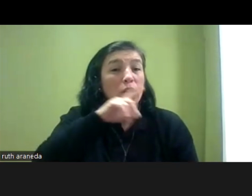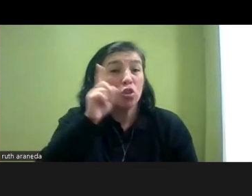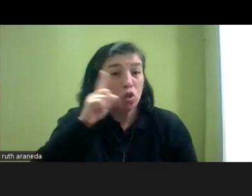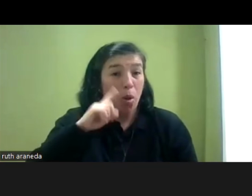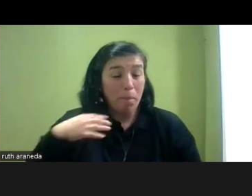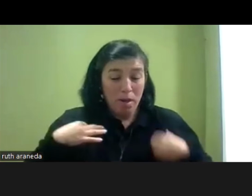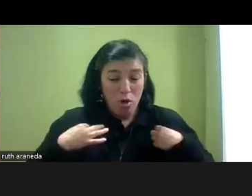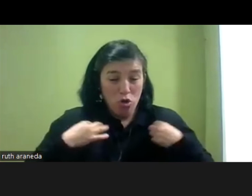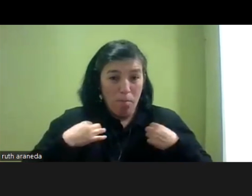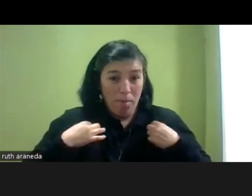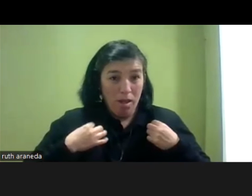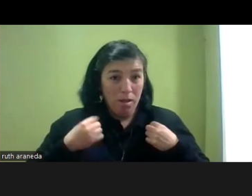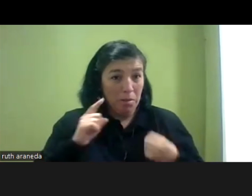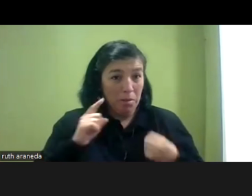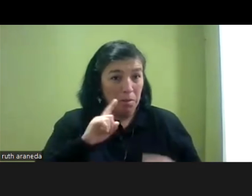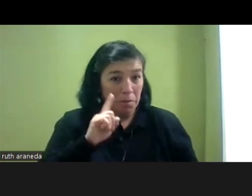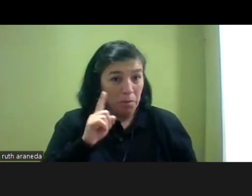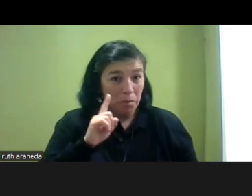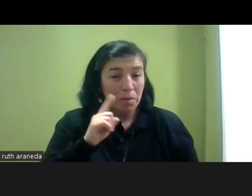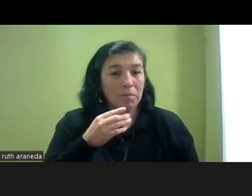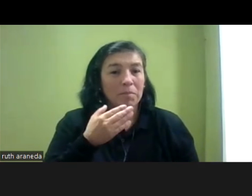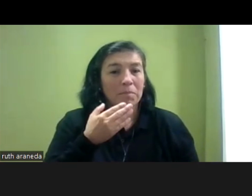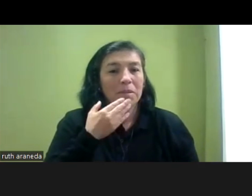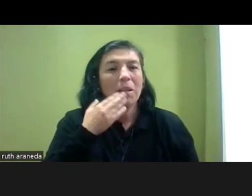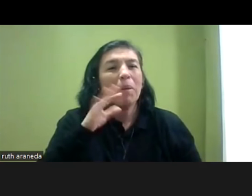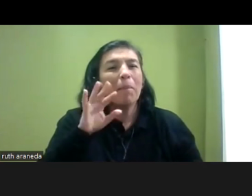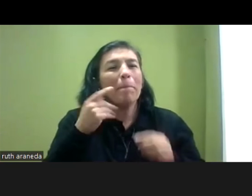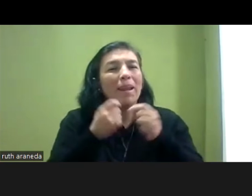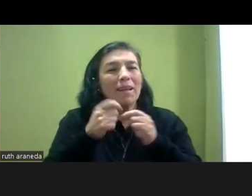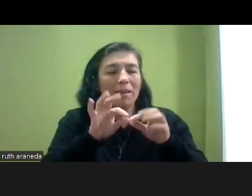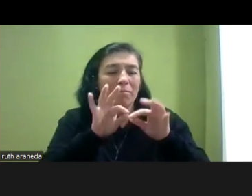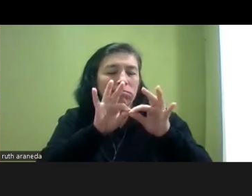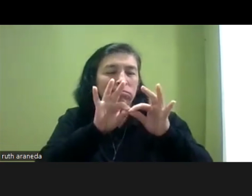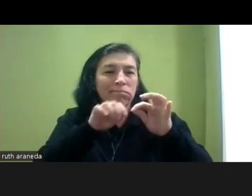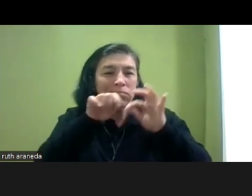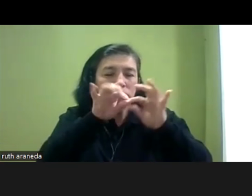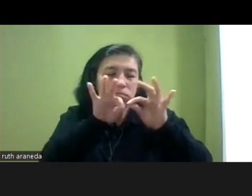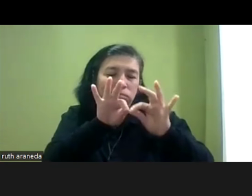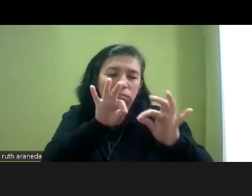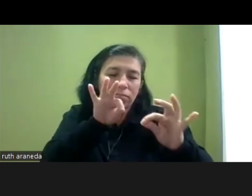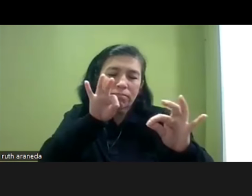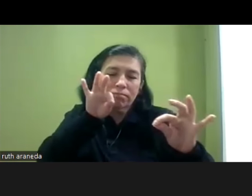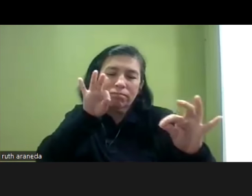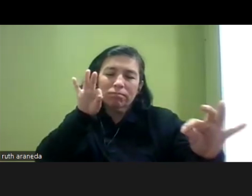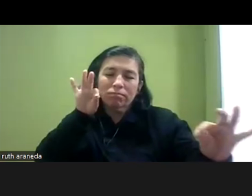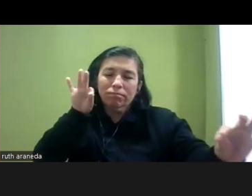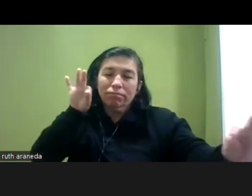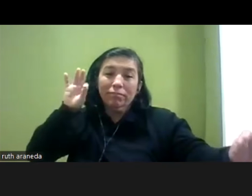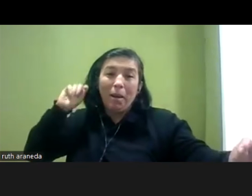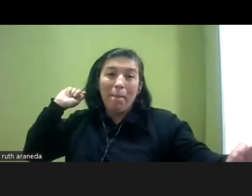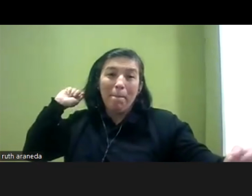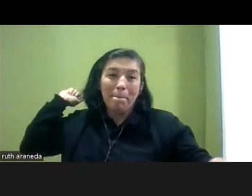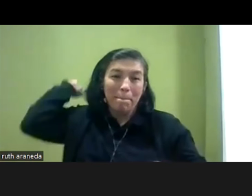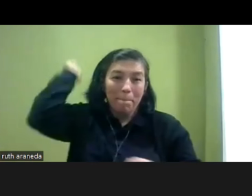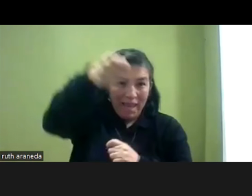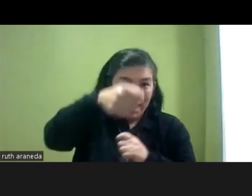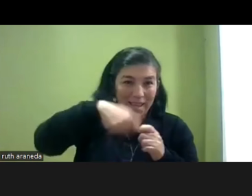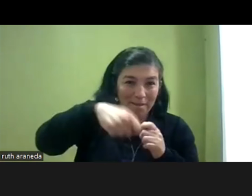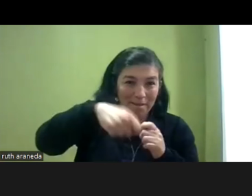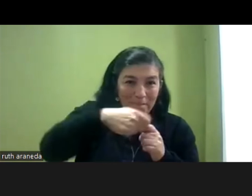sí mismos, sino que para una Las parte del... lienzas. Las lienzas, las lienzas de pesca. Es bien sorprendente que